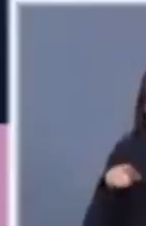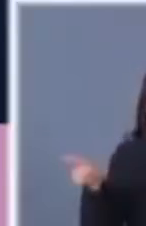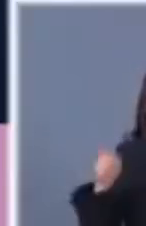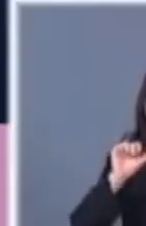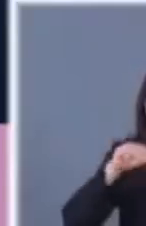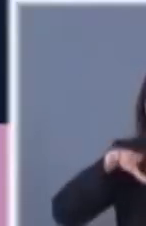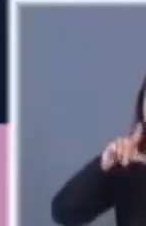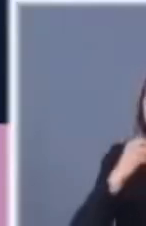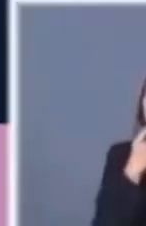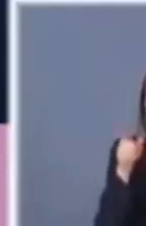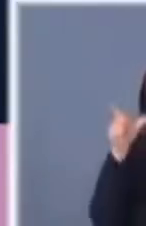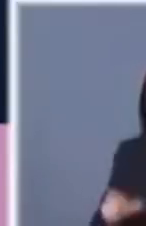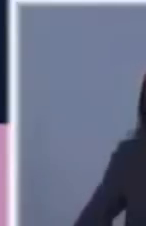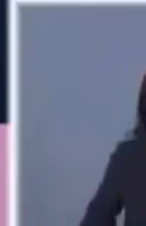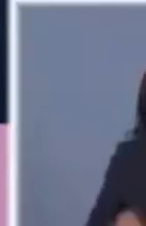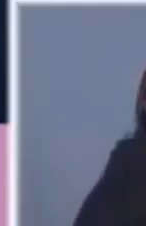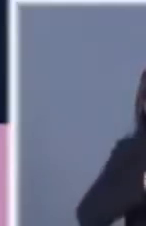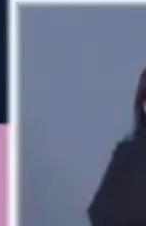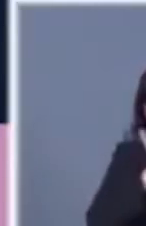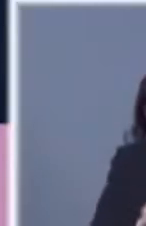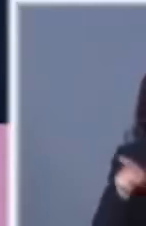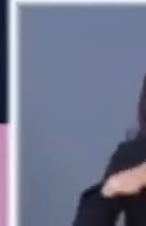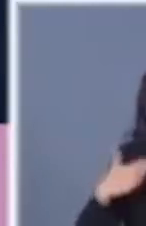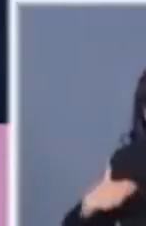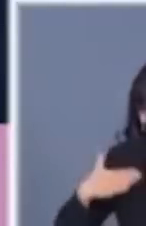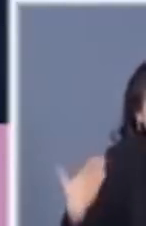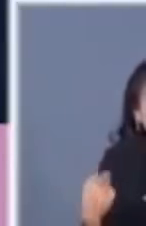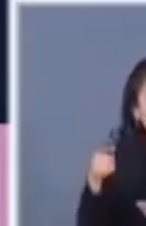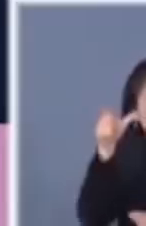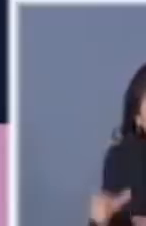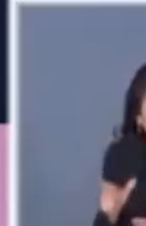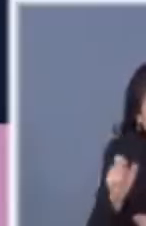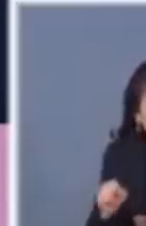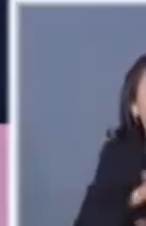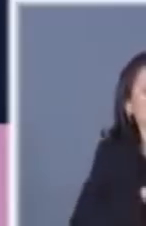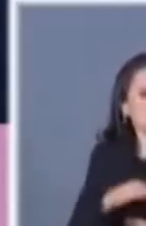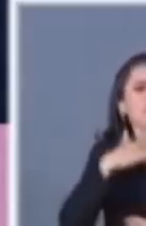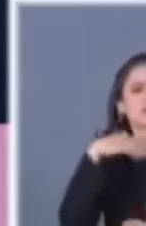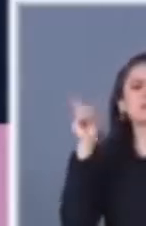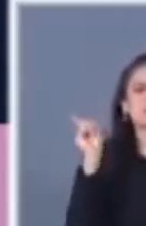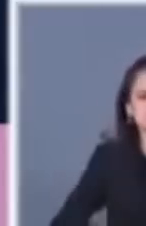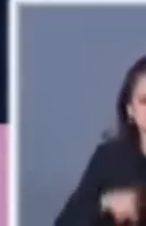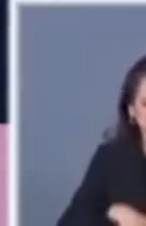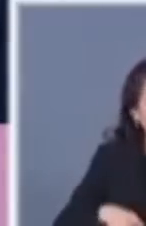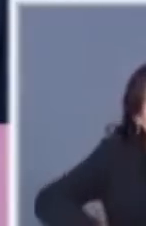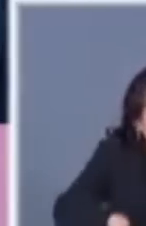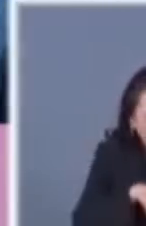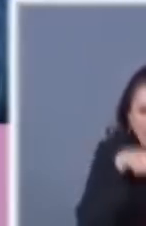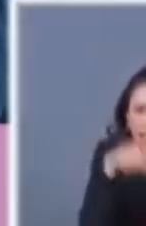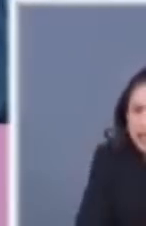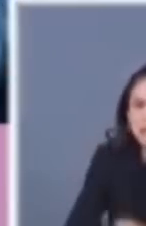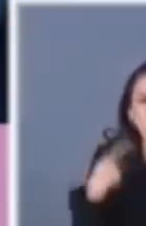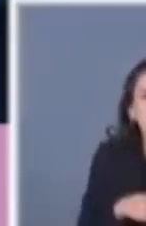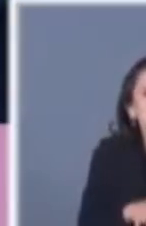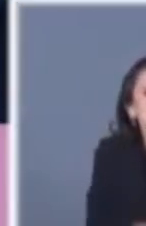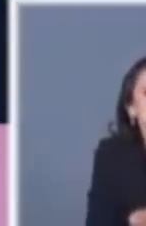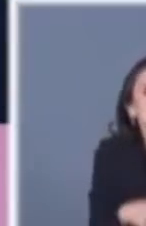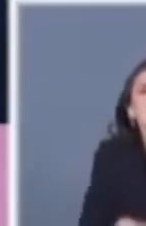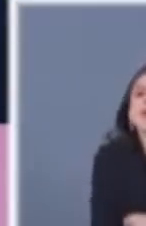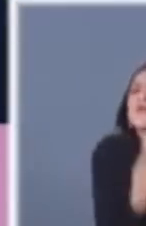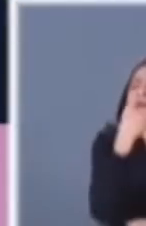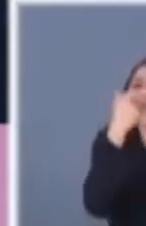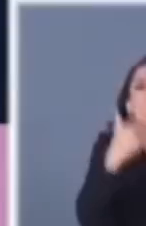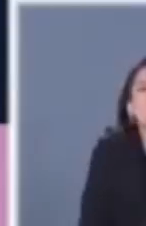Solo un gobernante honesto puede luchar contra la corrupción y la inseguridad. Tenemos todo para crecer. Solo nos falta un buen gobierno. Y por eso Barbosa no